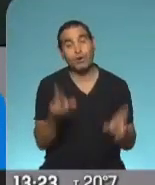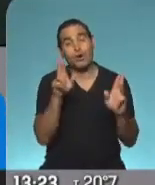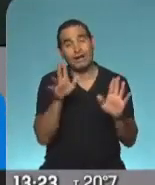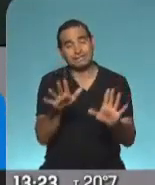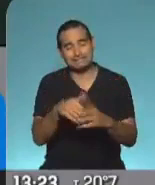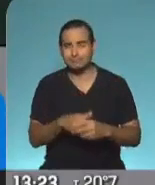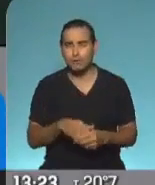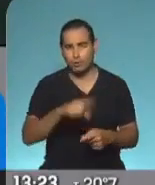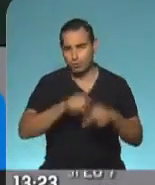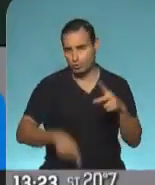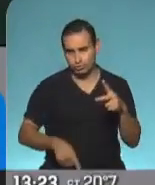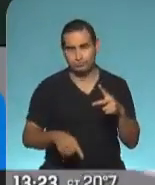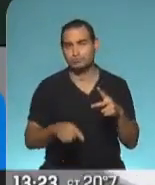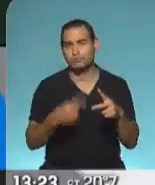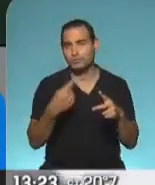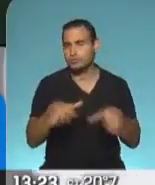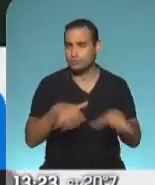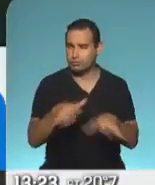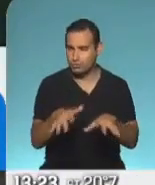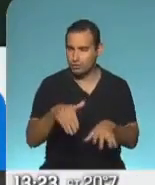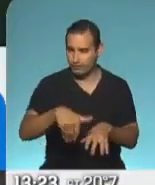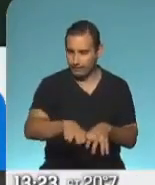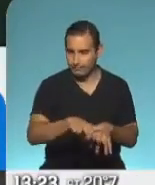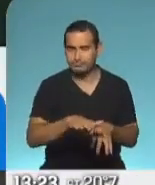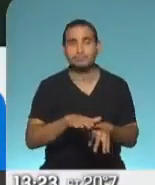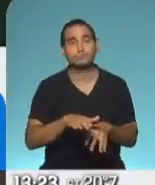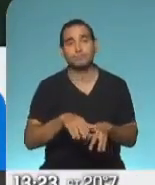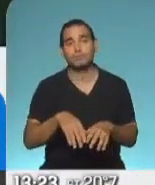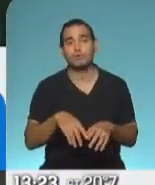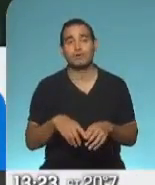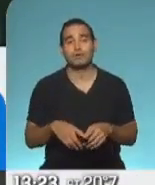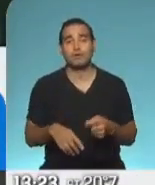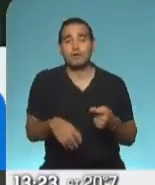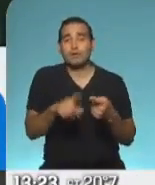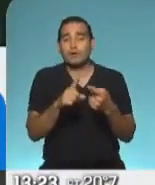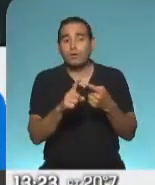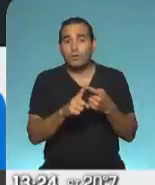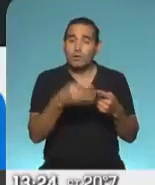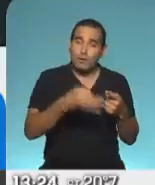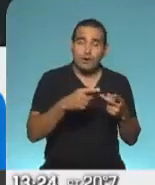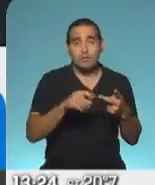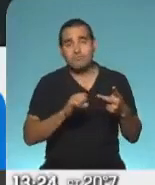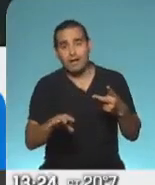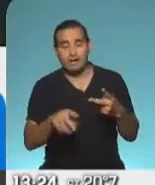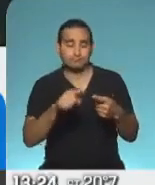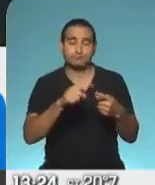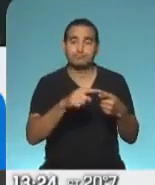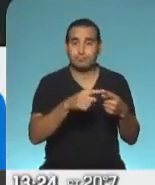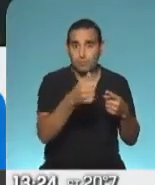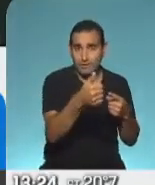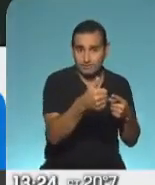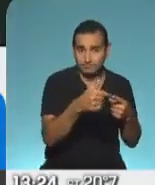ver, dos cortitas que tienen que ver con situaciones potenciales. Una, luces y sombras, si quiere, una buena y una mala. Arrancamos por la buena, ¿le parece?